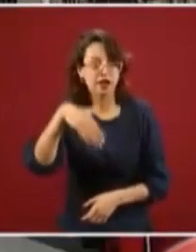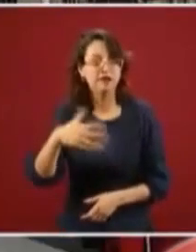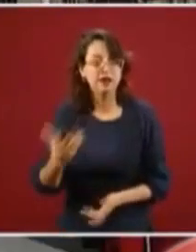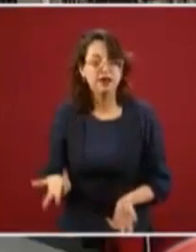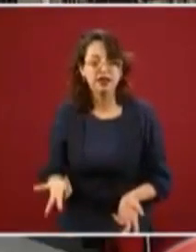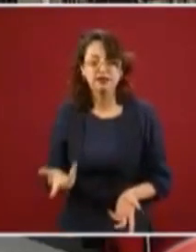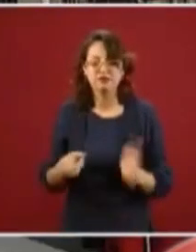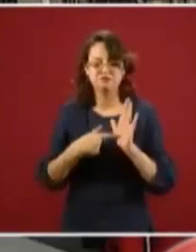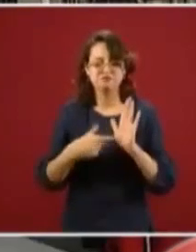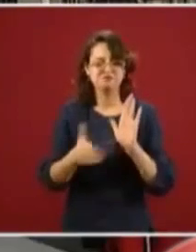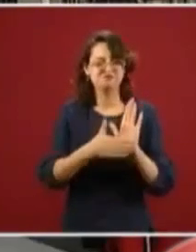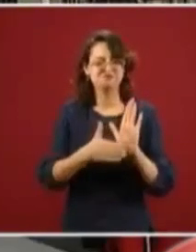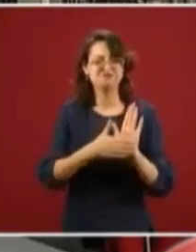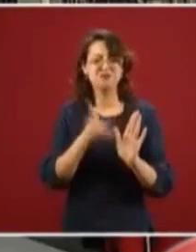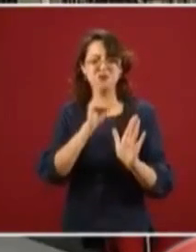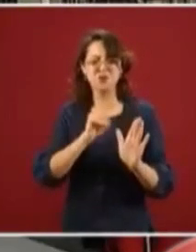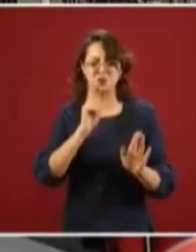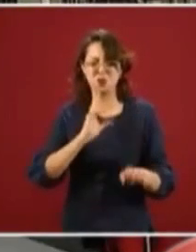Comprobado.